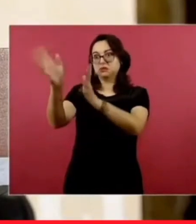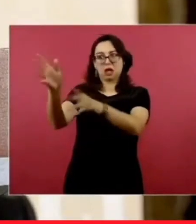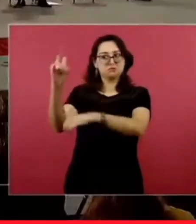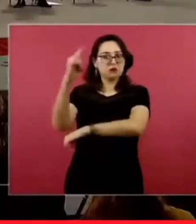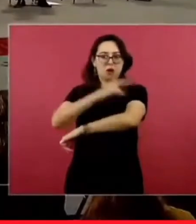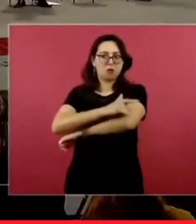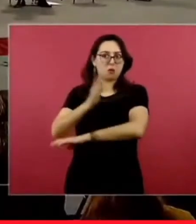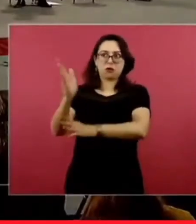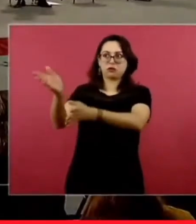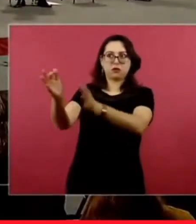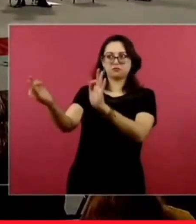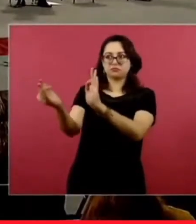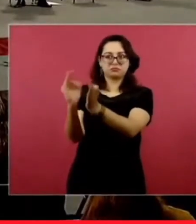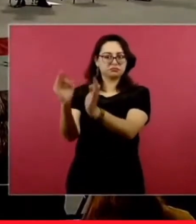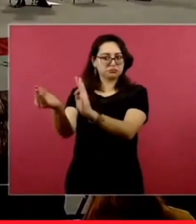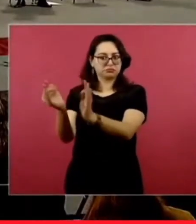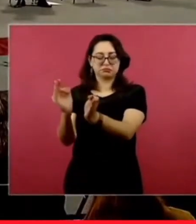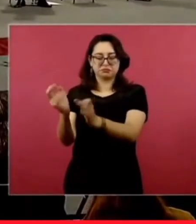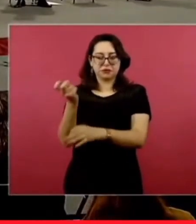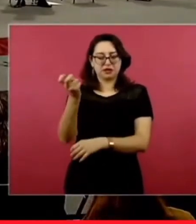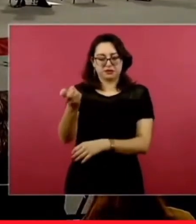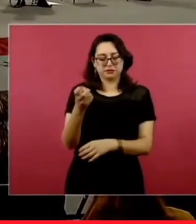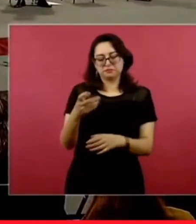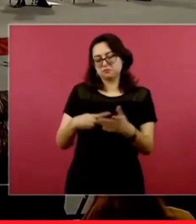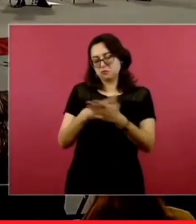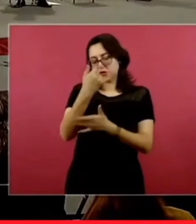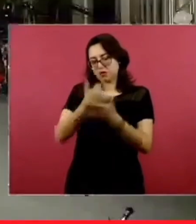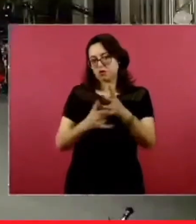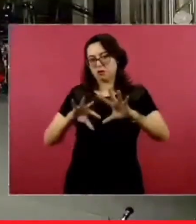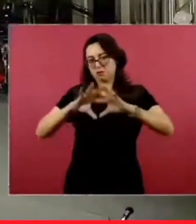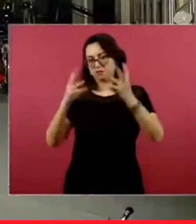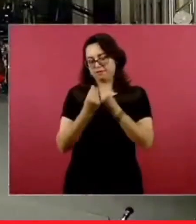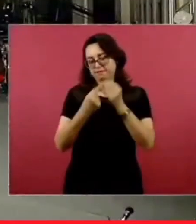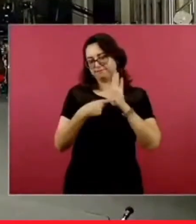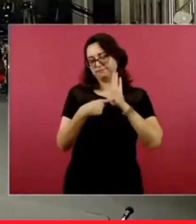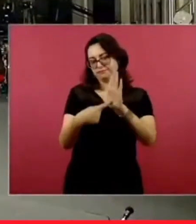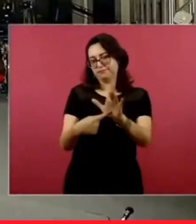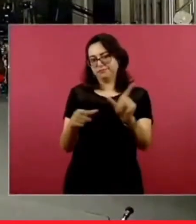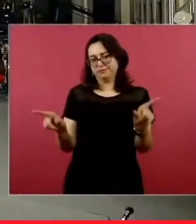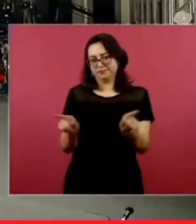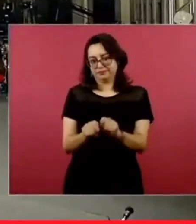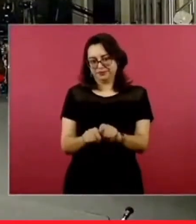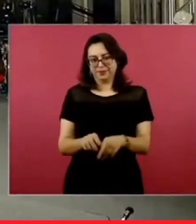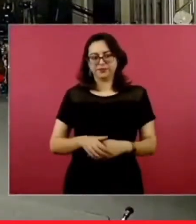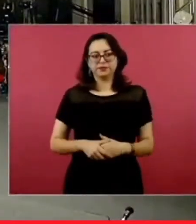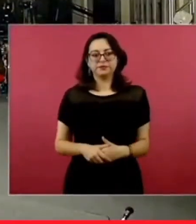mostradores. Es cuanto, señor presidente.